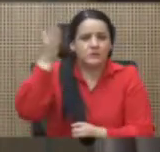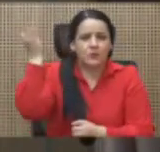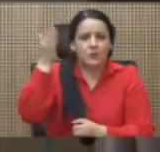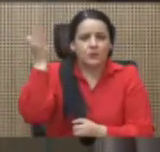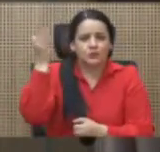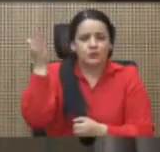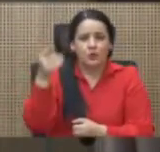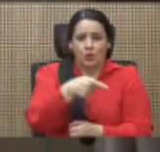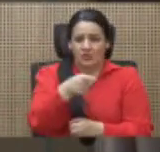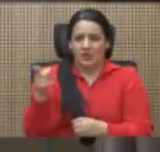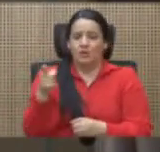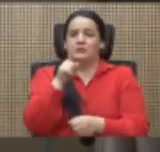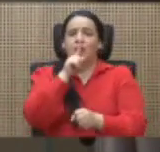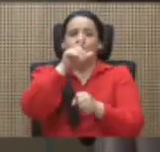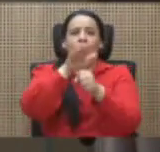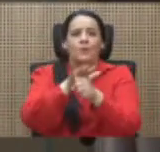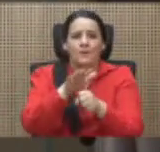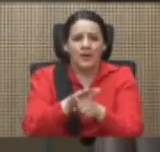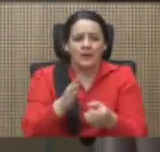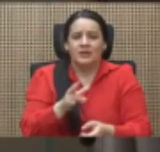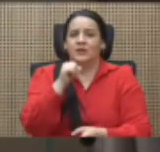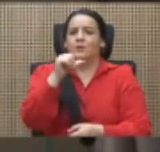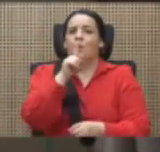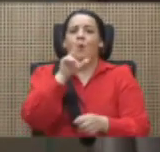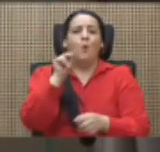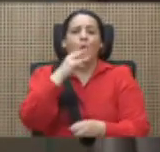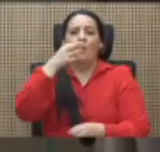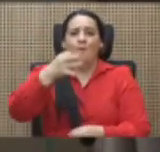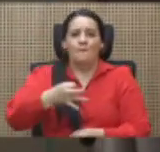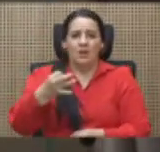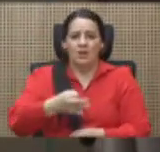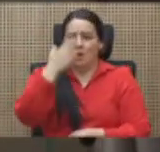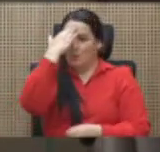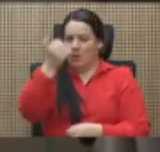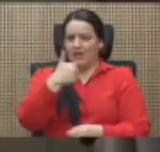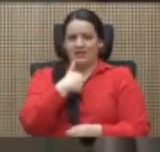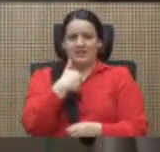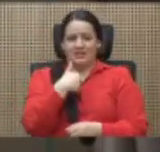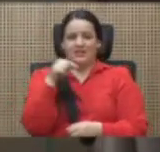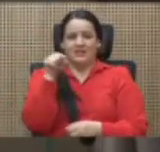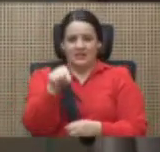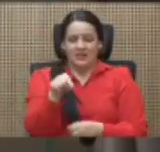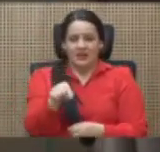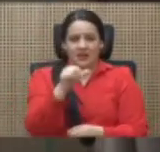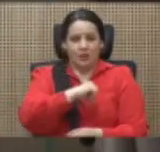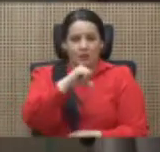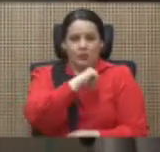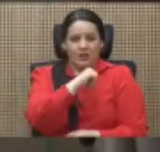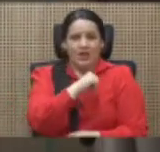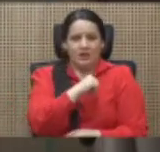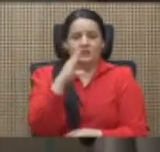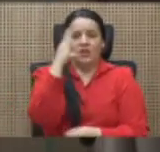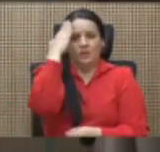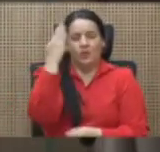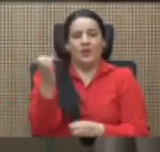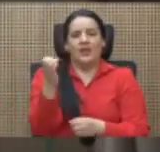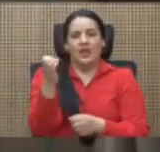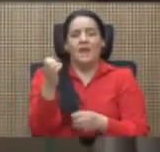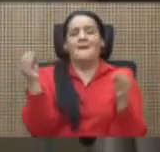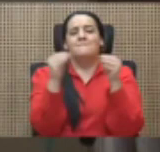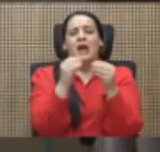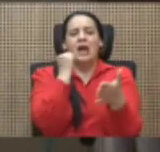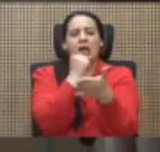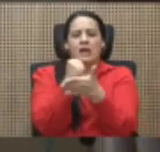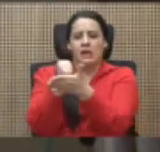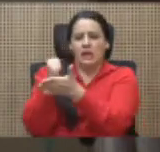demagogos? ¿Por qué tienen buen asidero los autoritarios? ¿Y por qué la criminalidad sube en un país cada vez más desigual?